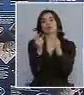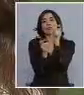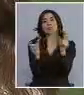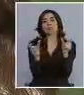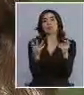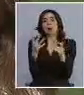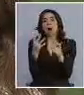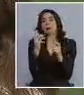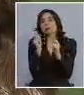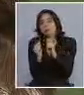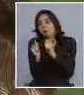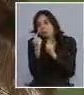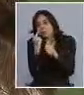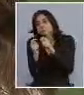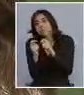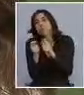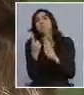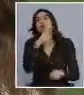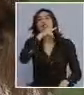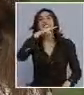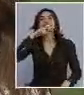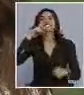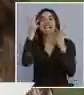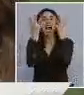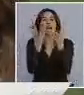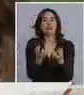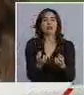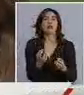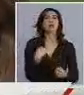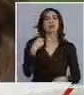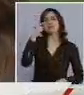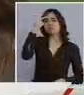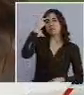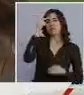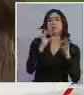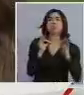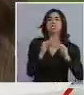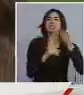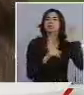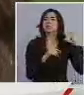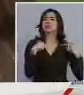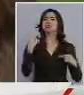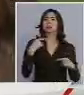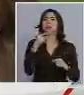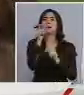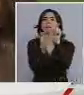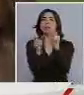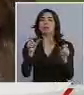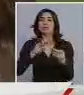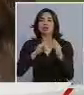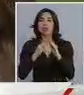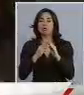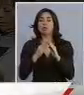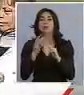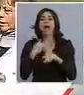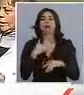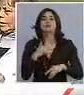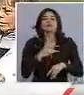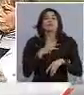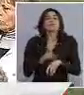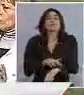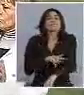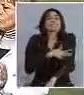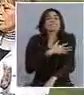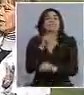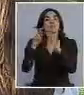sequía. Yo creo que no es más de lo habitual, yo creo que lo que pasa es que la comunidad en general está más sensible al tema. Es la